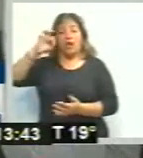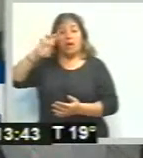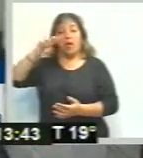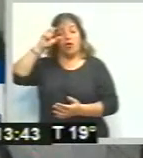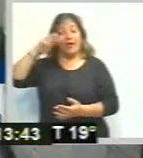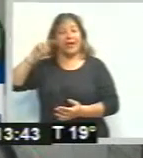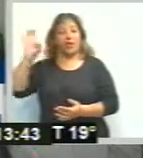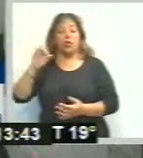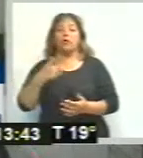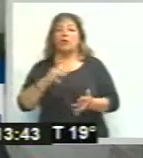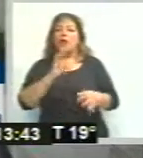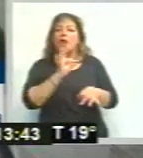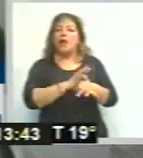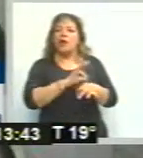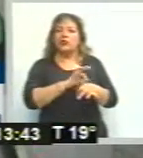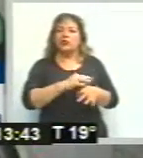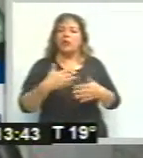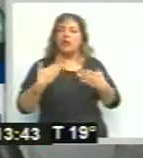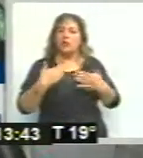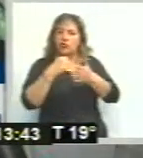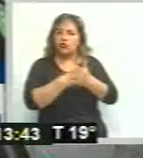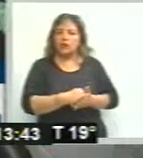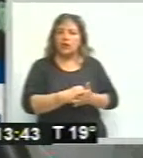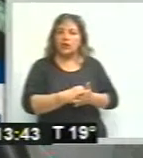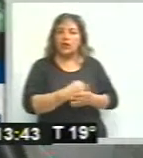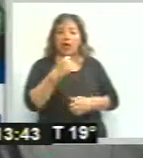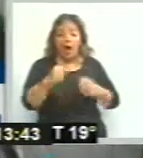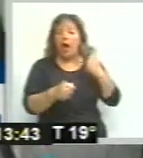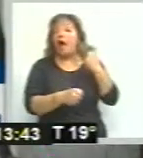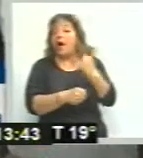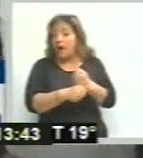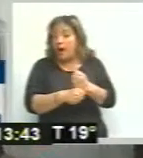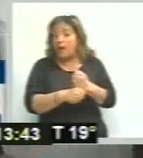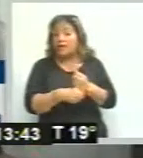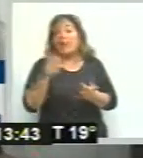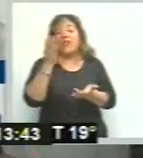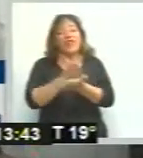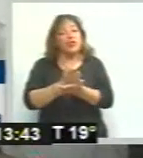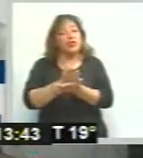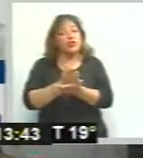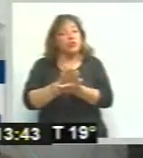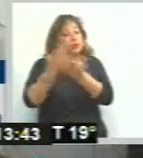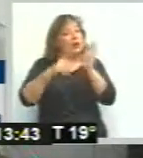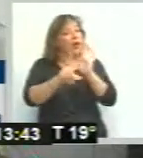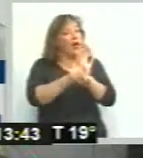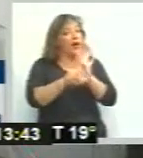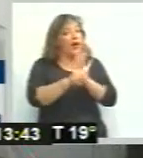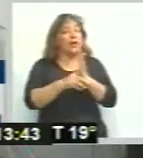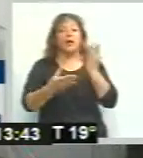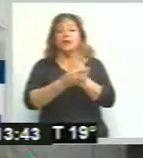momentáneamente suspendida hasta que se expida la parte de derecho, la parte, digamos, legal del